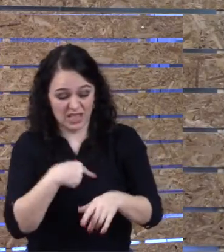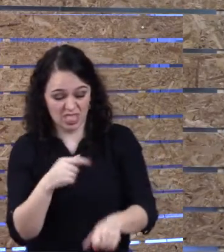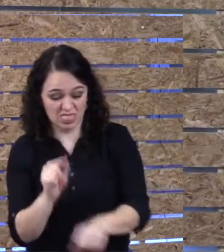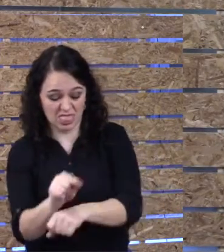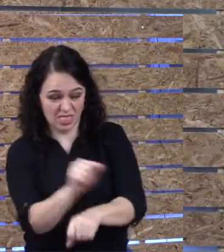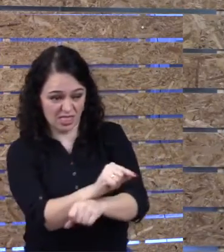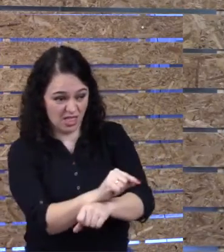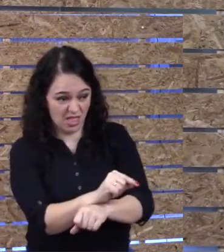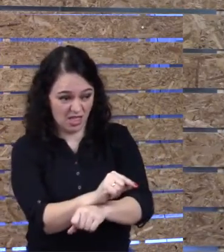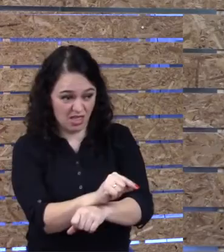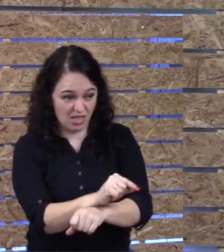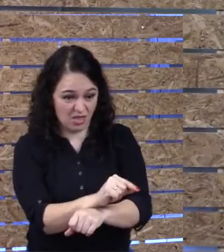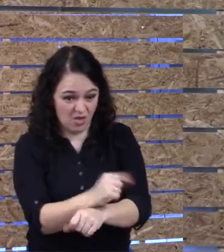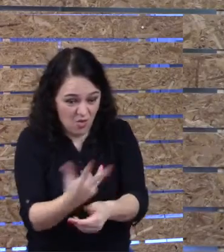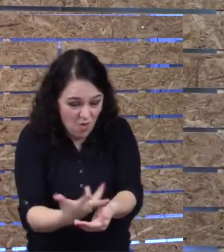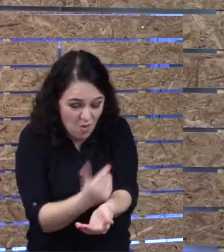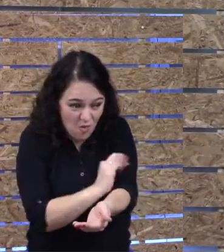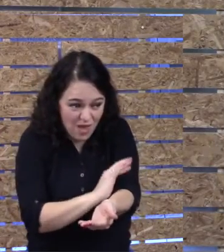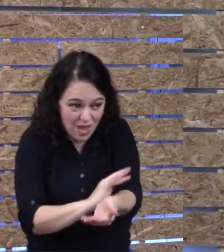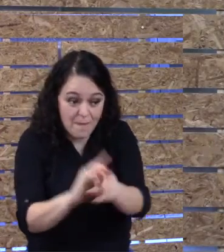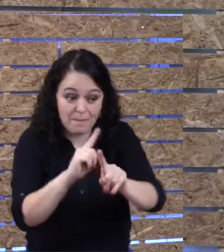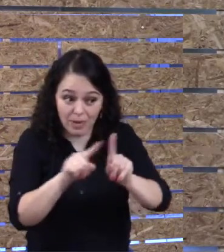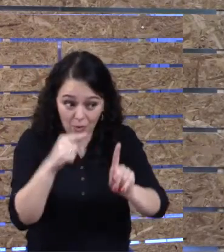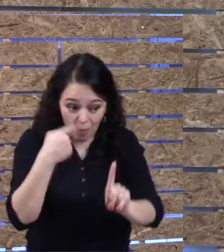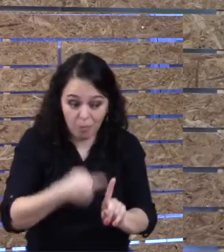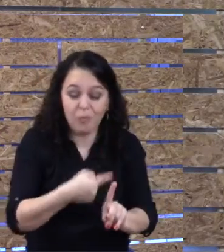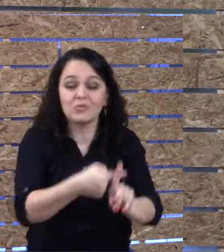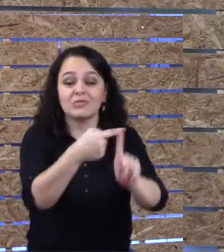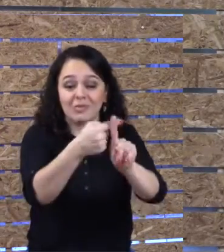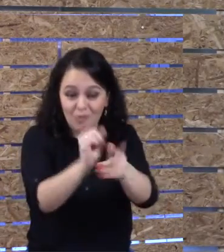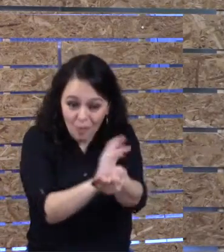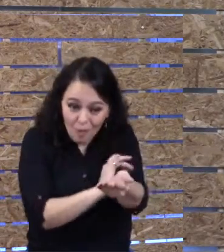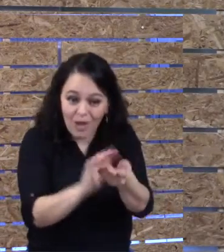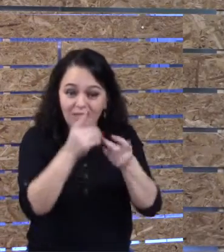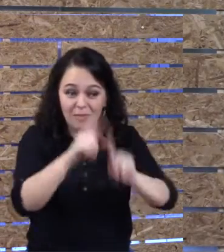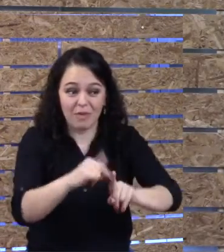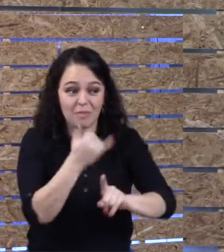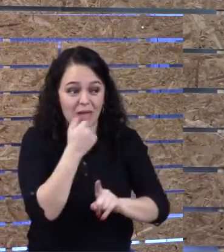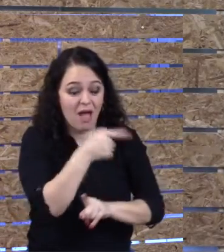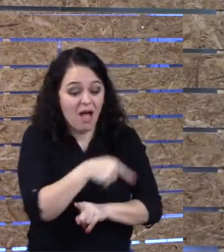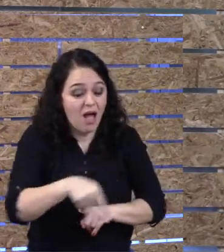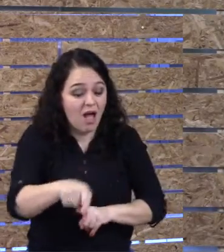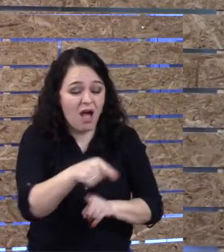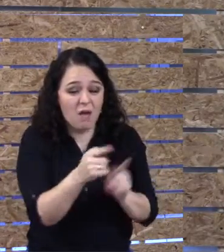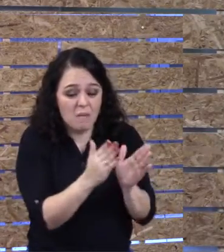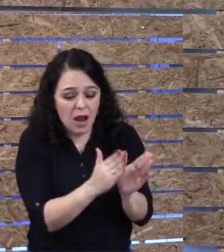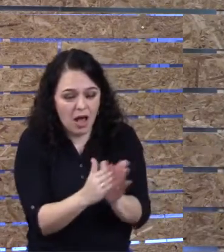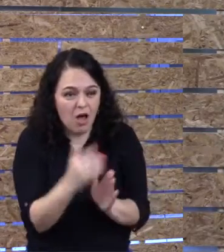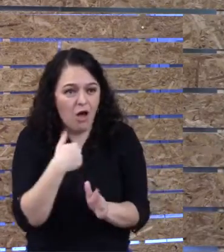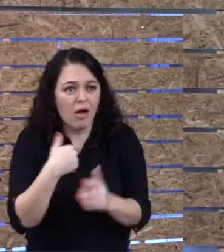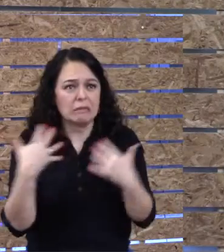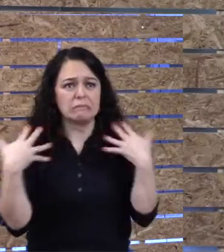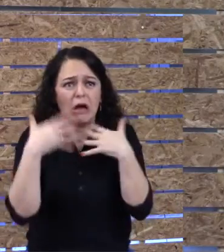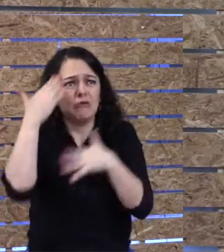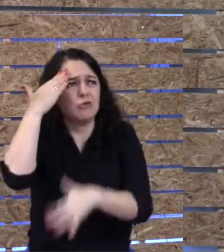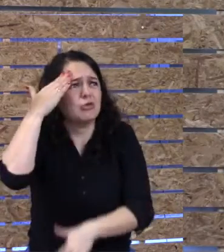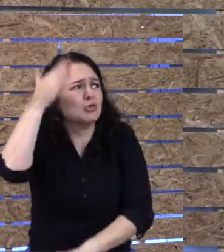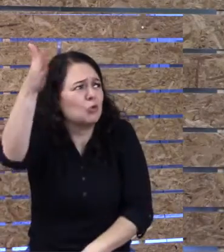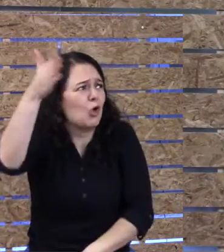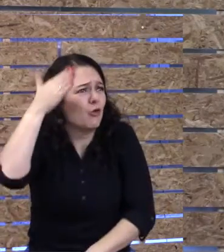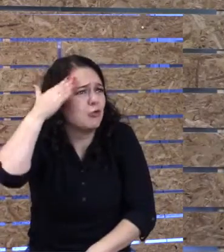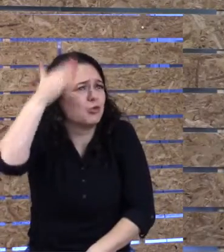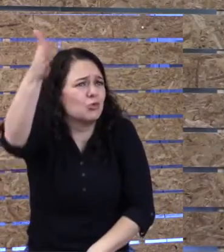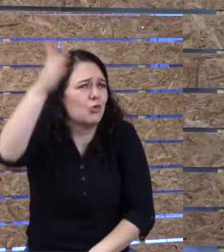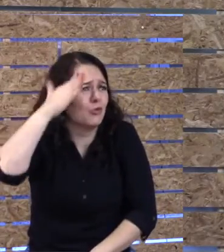Ellas no se estresan con el futuro. A nosotros nos encanta decir, Dios, mi